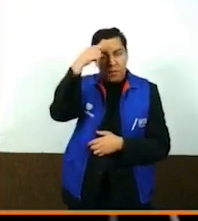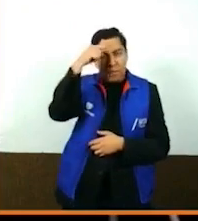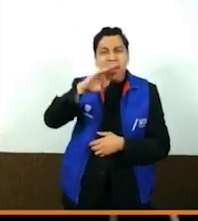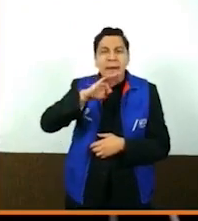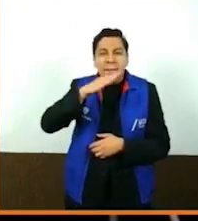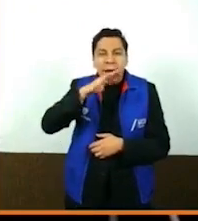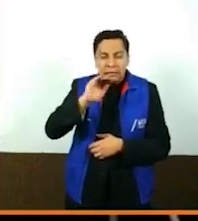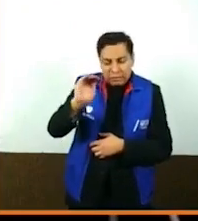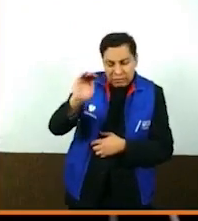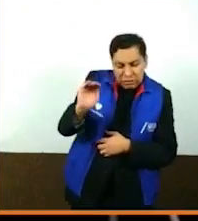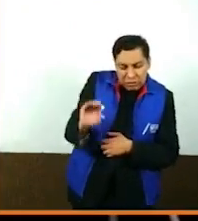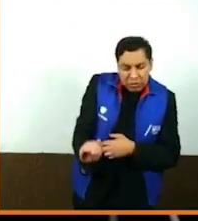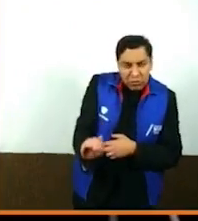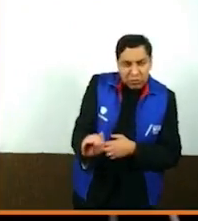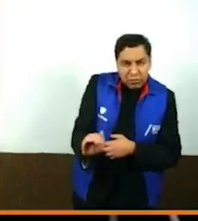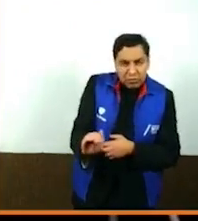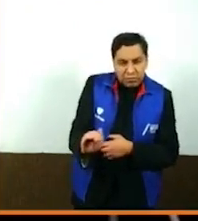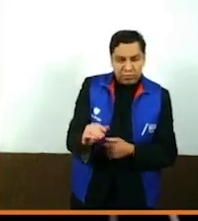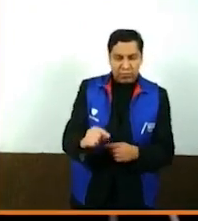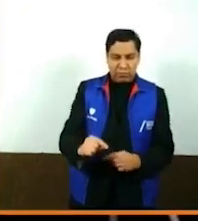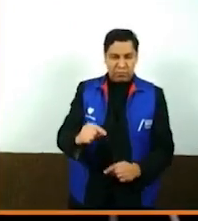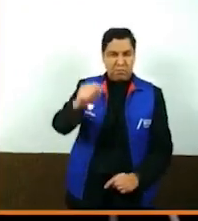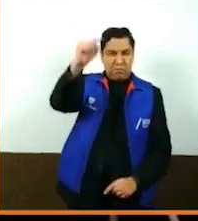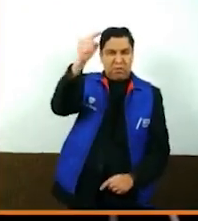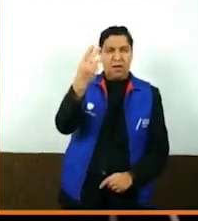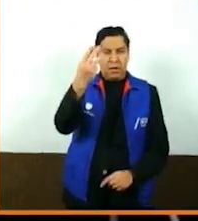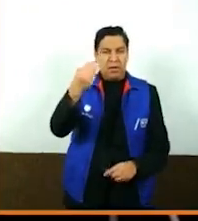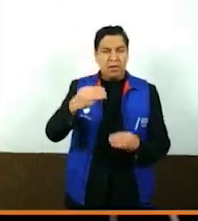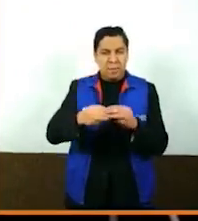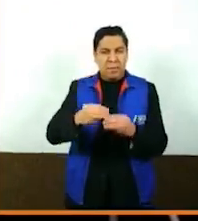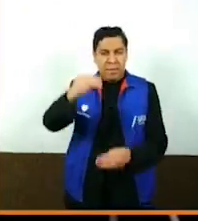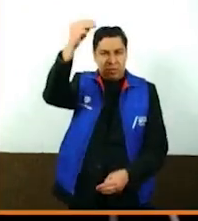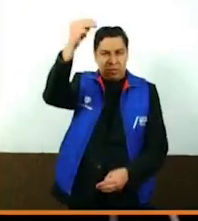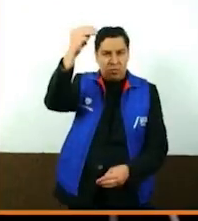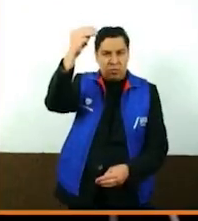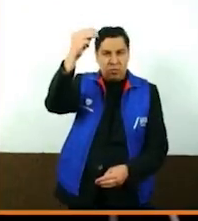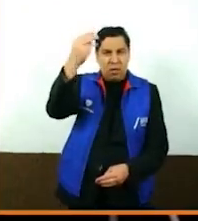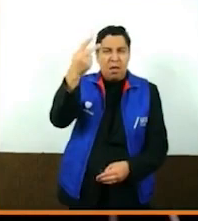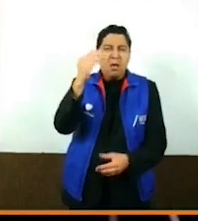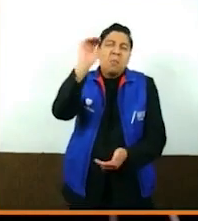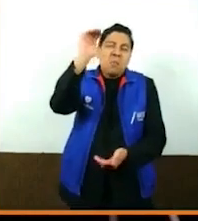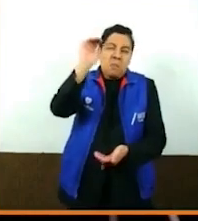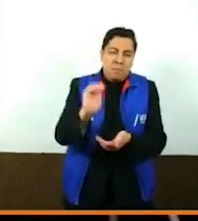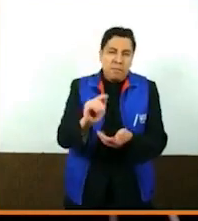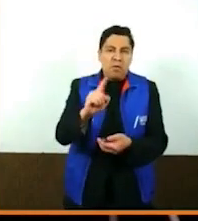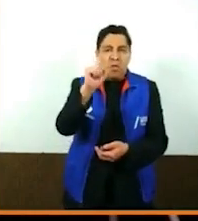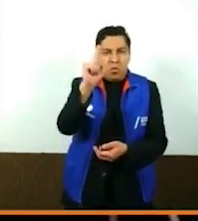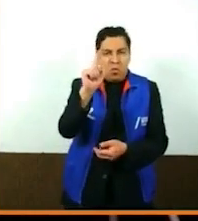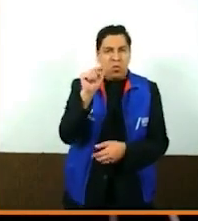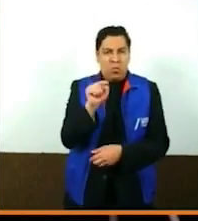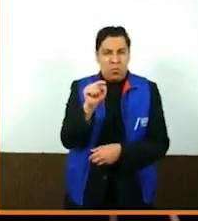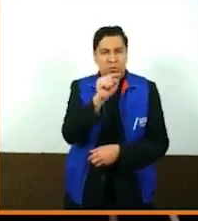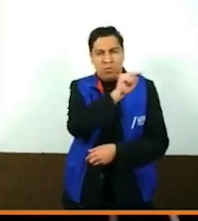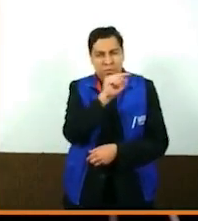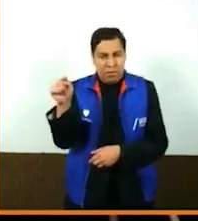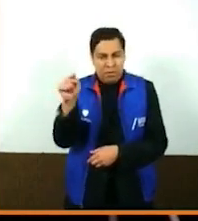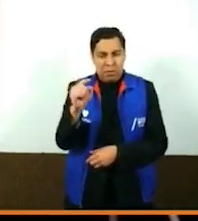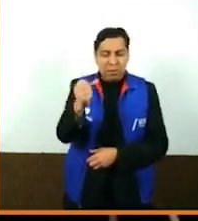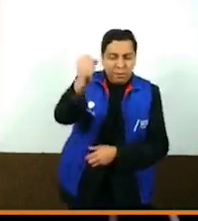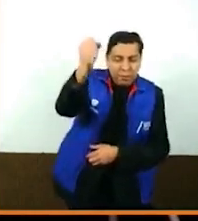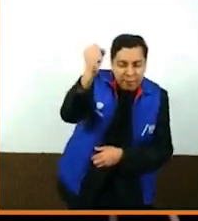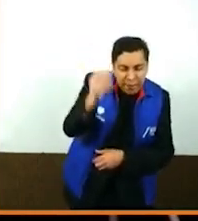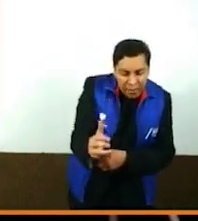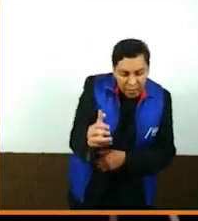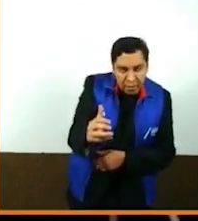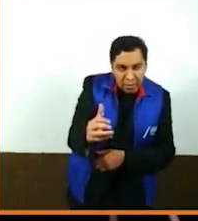maíz chiquito. El maíz normalmente mide 3 metros, este maíz mide más o menos 1.5. Lo pone,